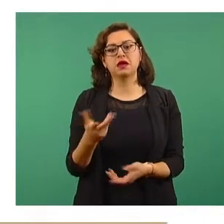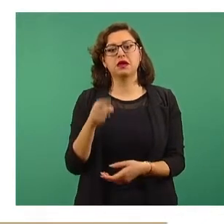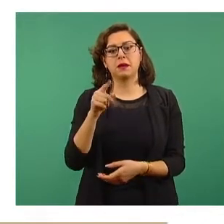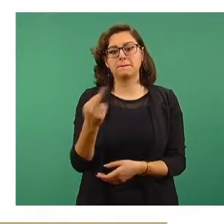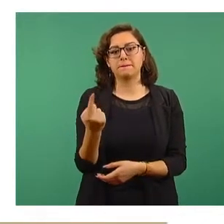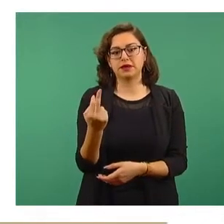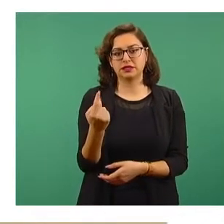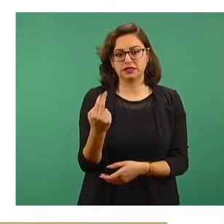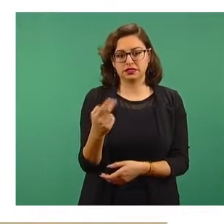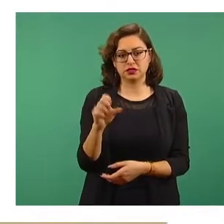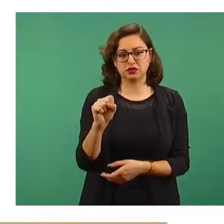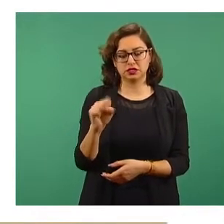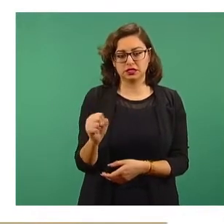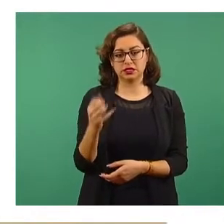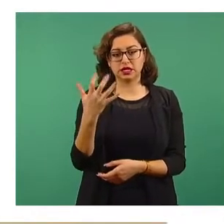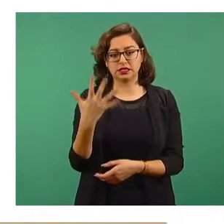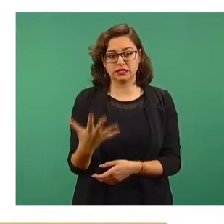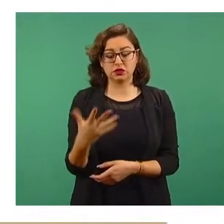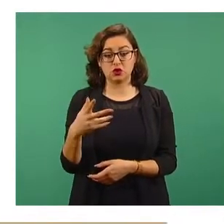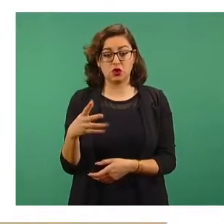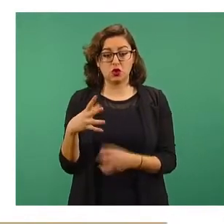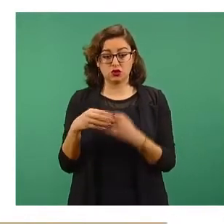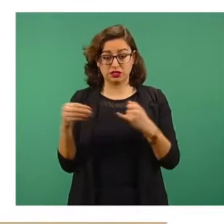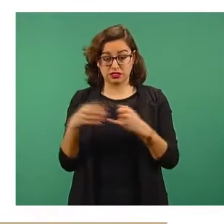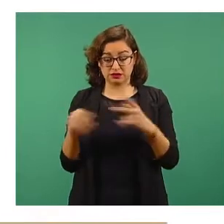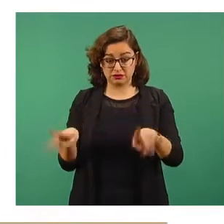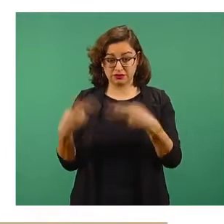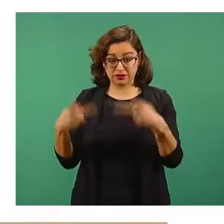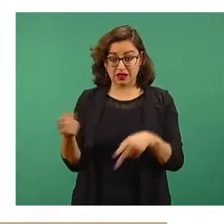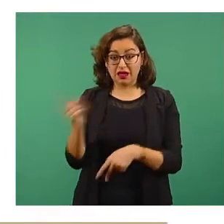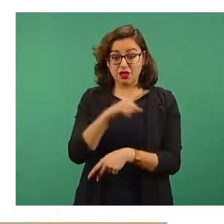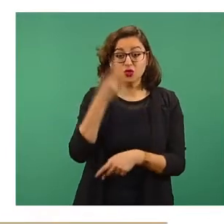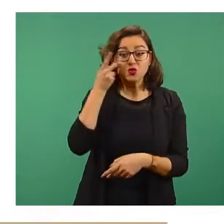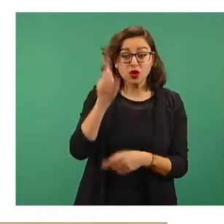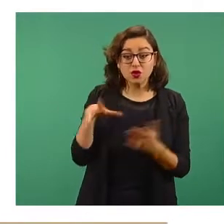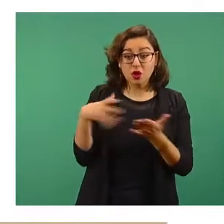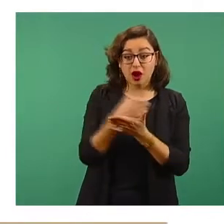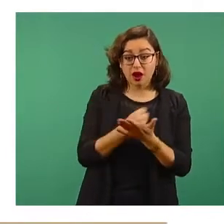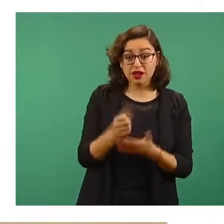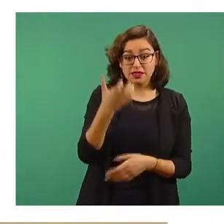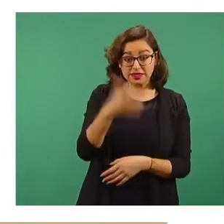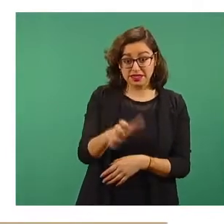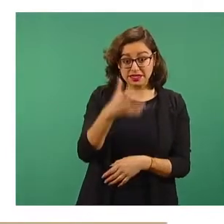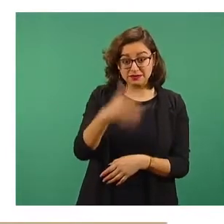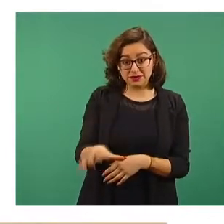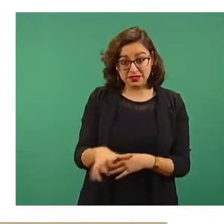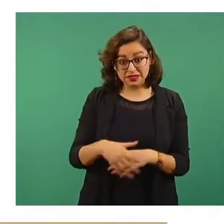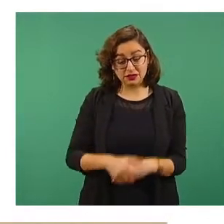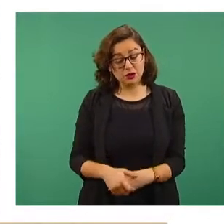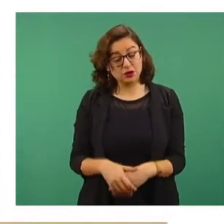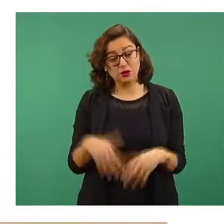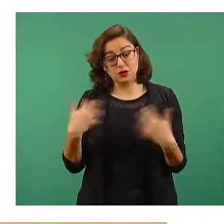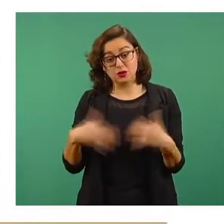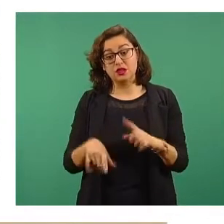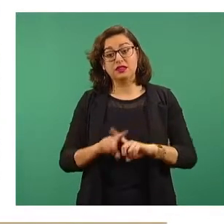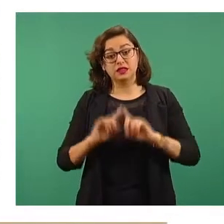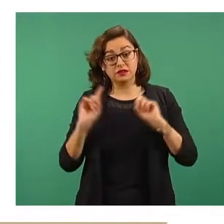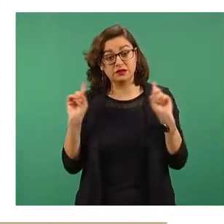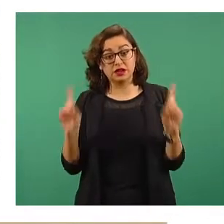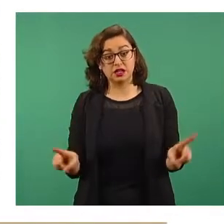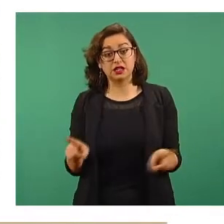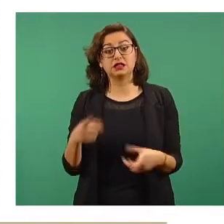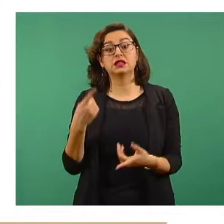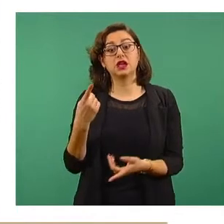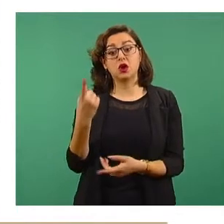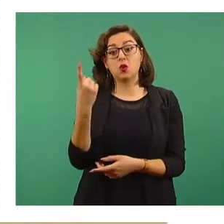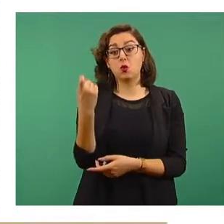de 25 pesos con 65 centavos por kilo. Esto contrasta con el margen de 1 peso con